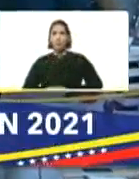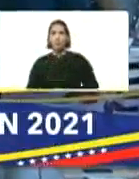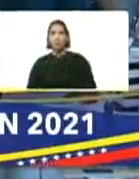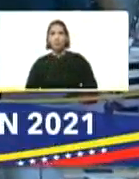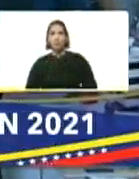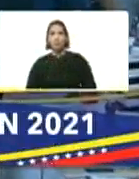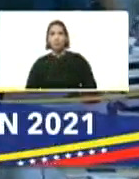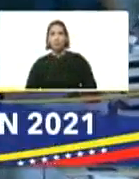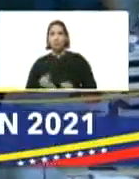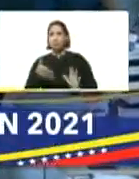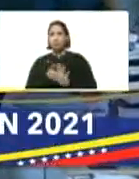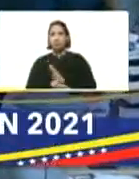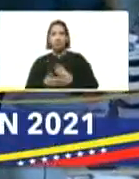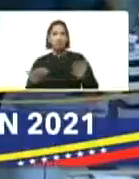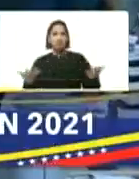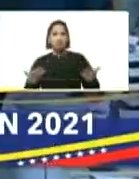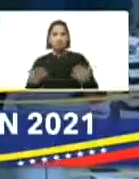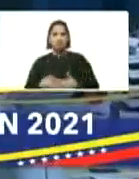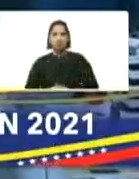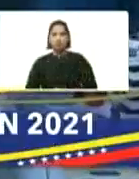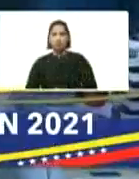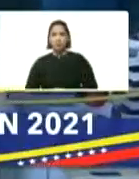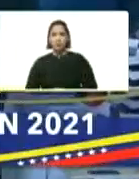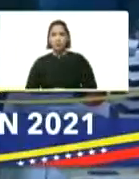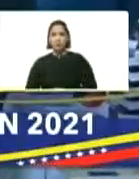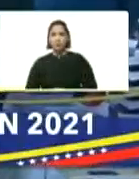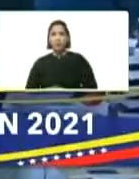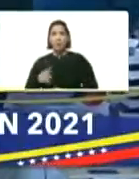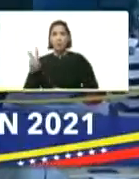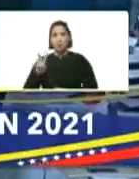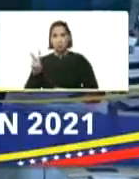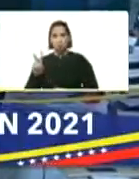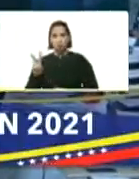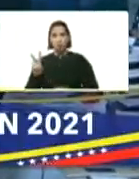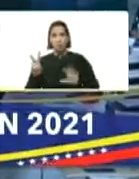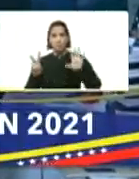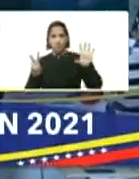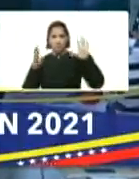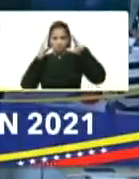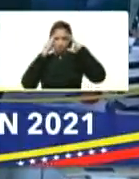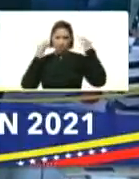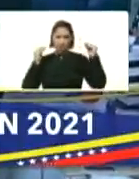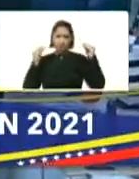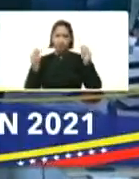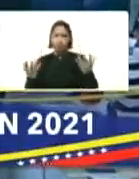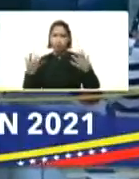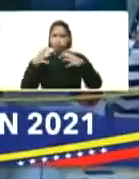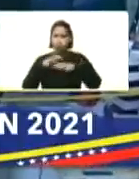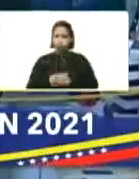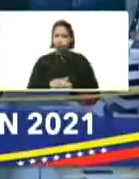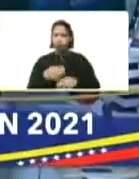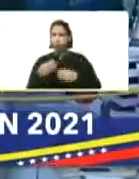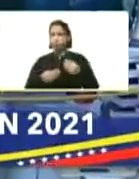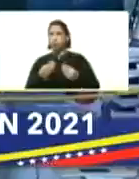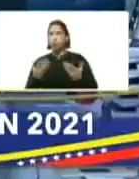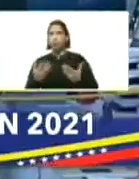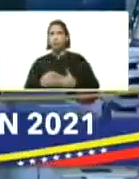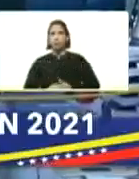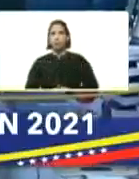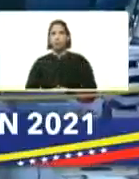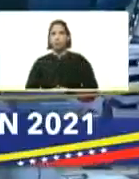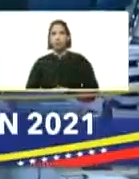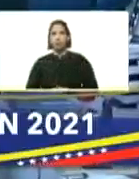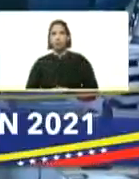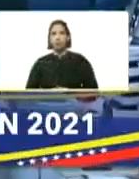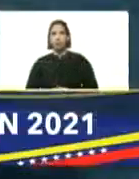¿Qué le parece? Sí, Venezuela y Vietnam mucho en común en de alma